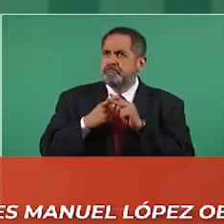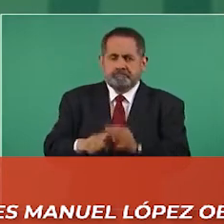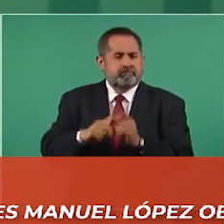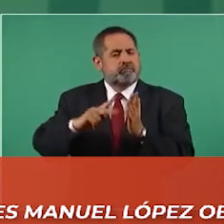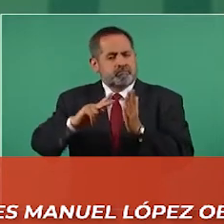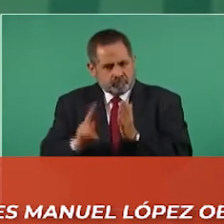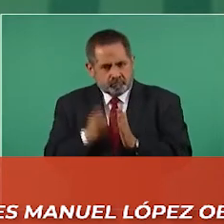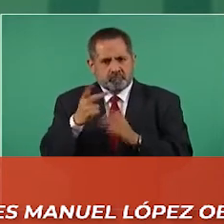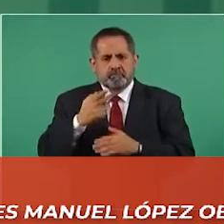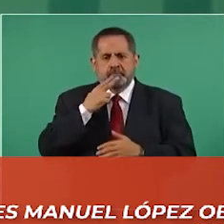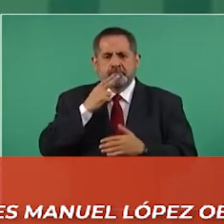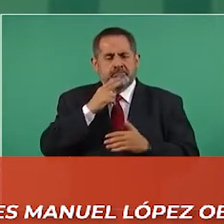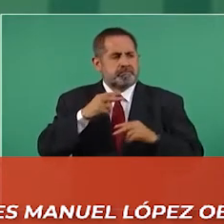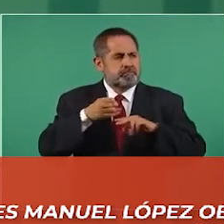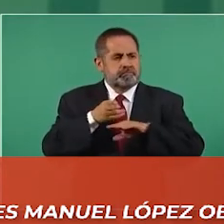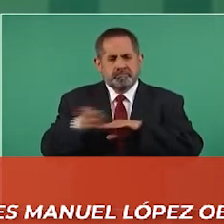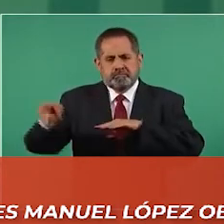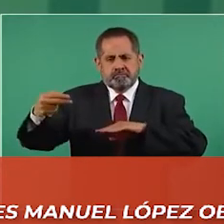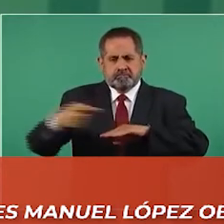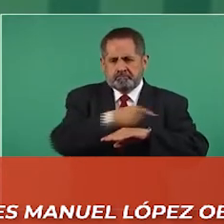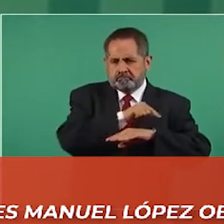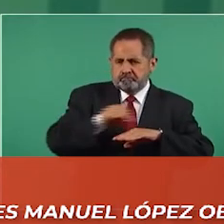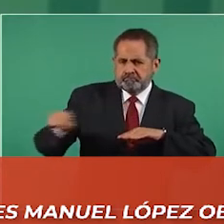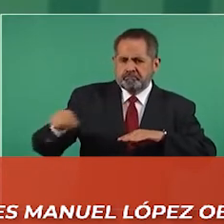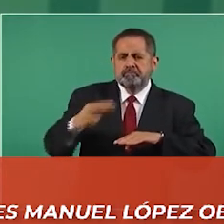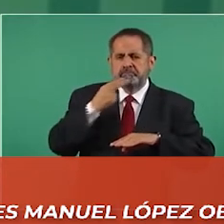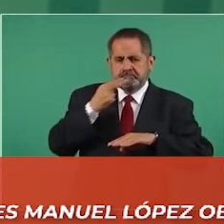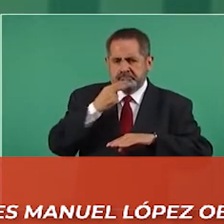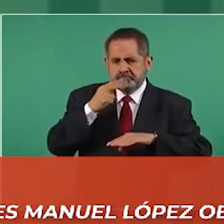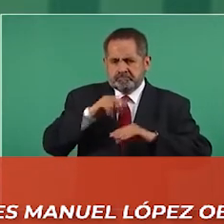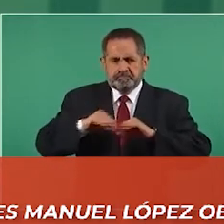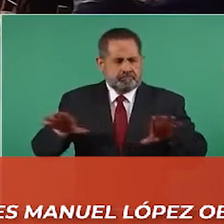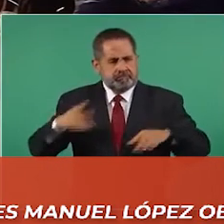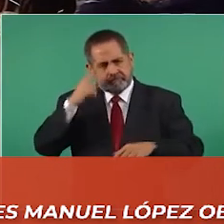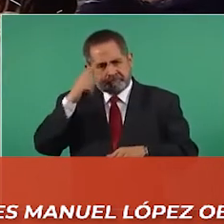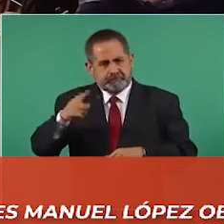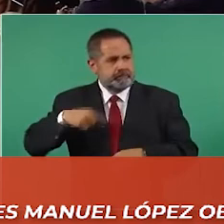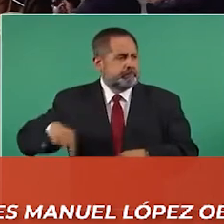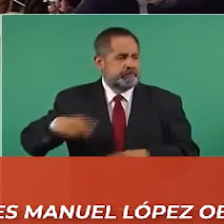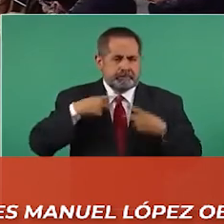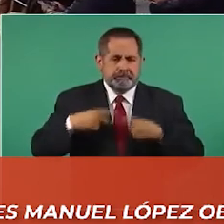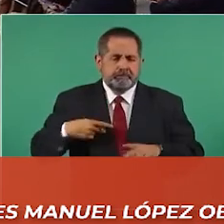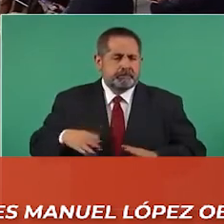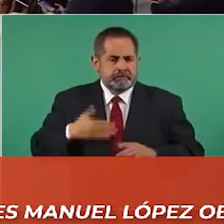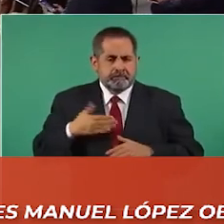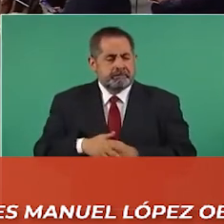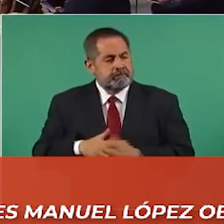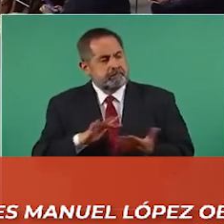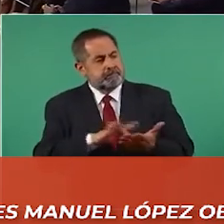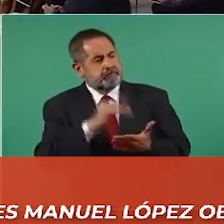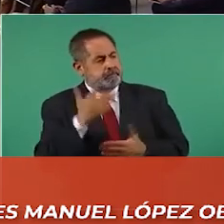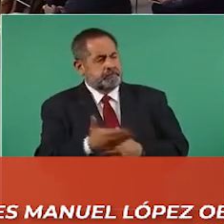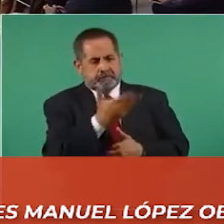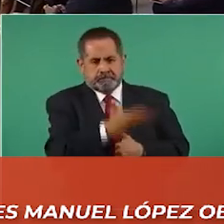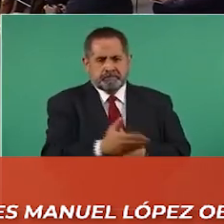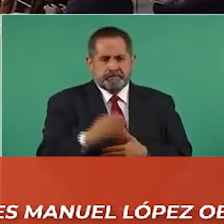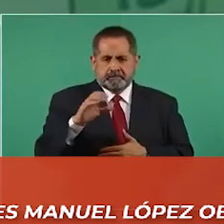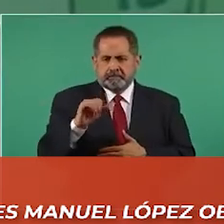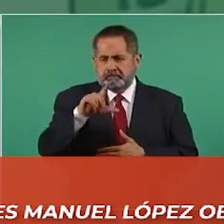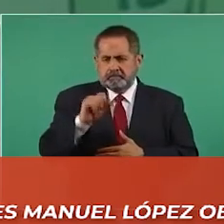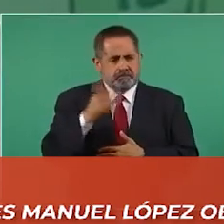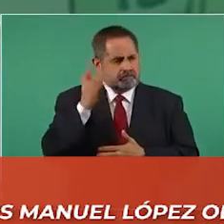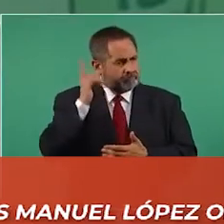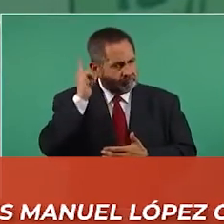nuevo la línea, beneficio de la gente. Entonces, se lo agradezco y